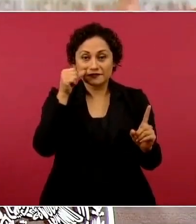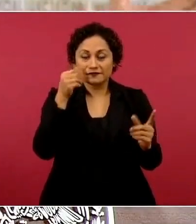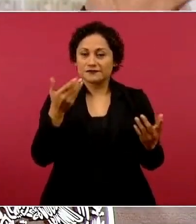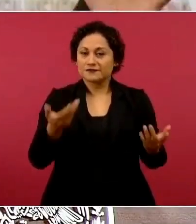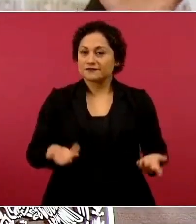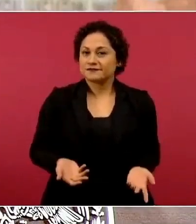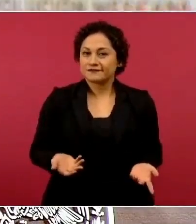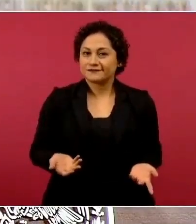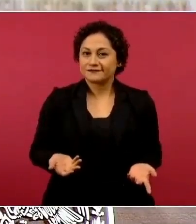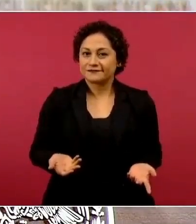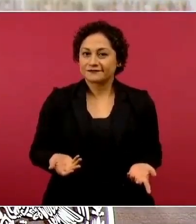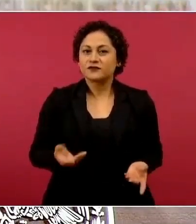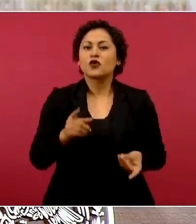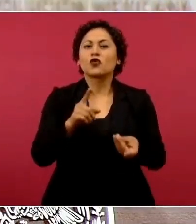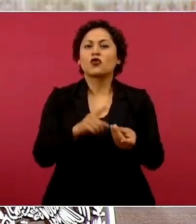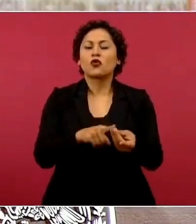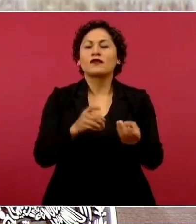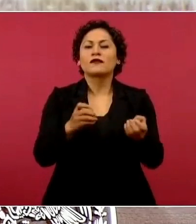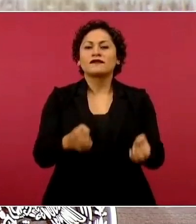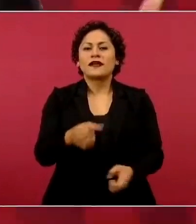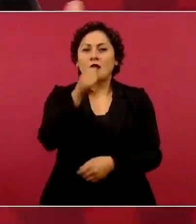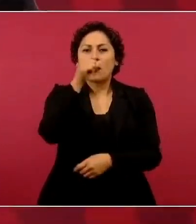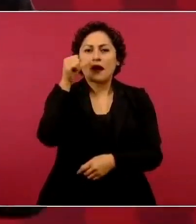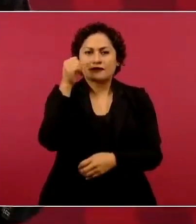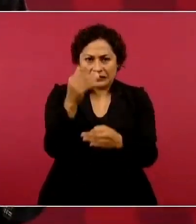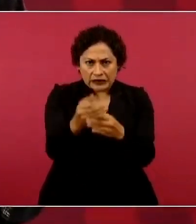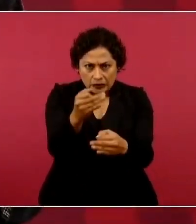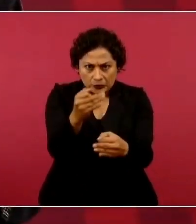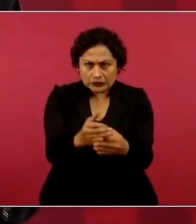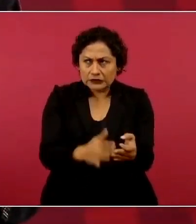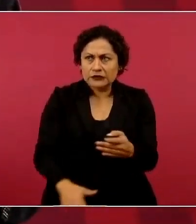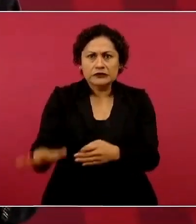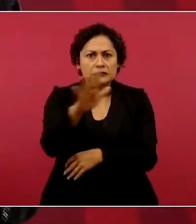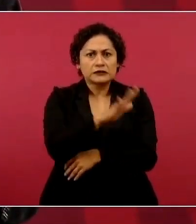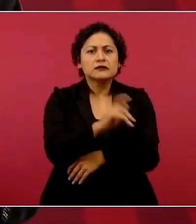¿Dónde están los Juárez en el mundo?